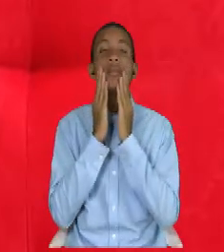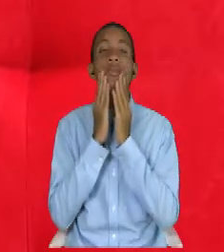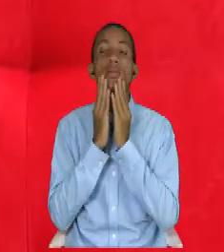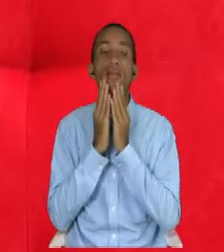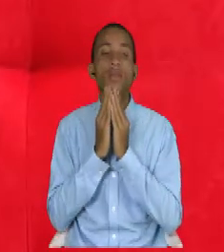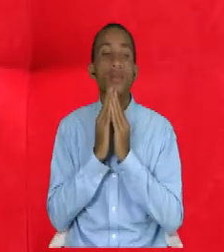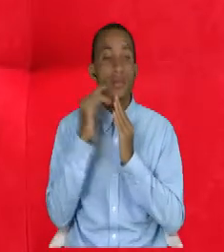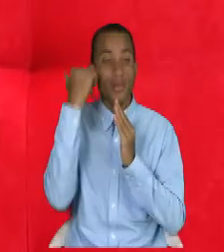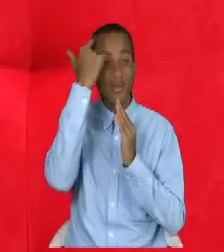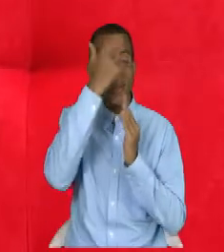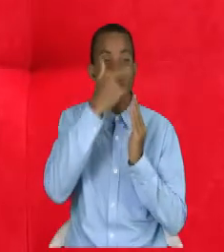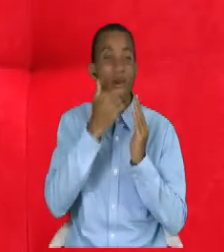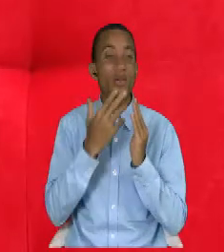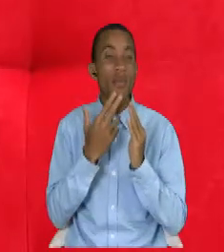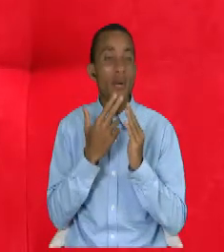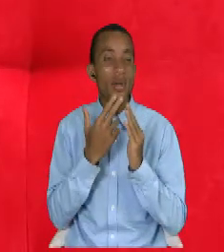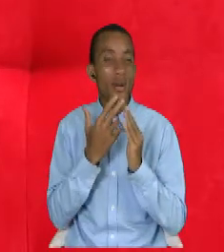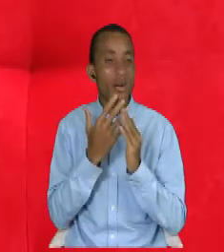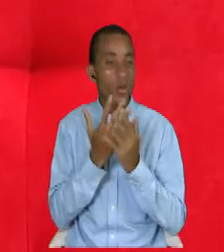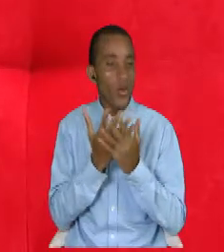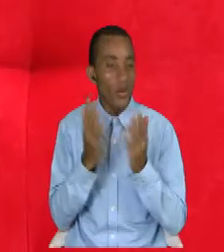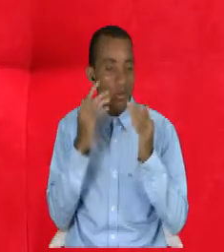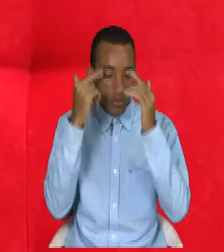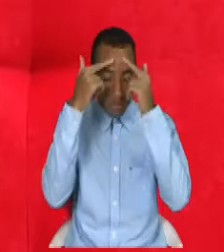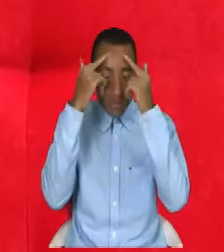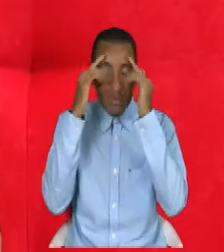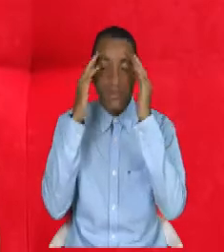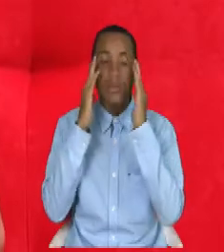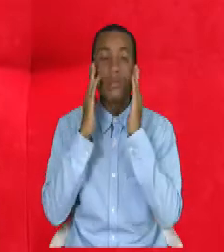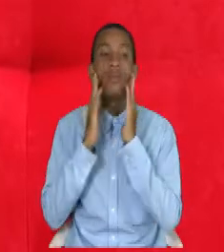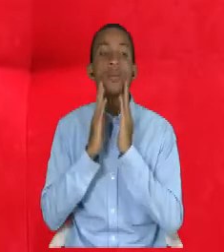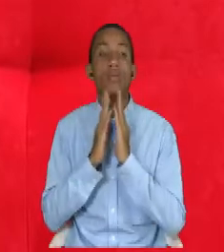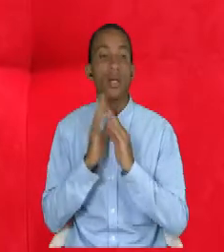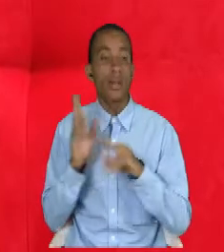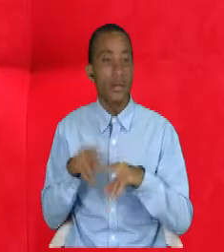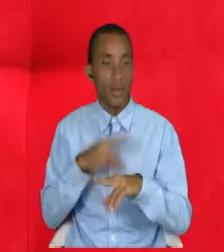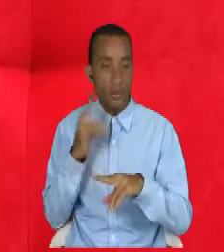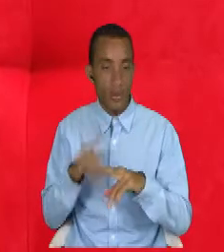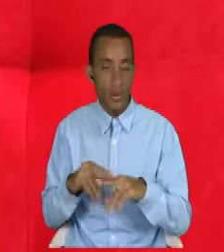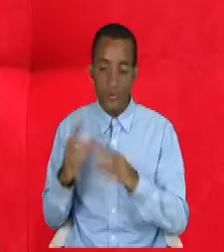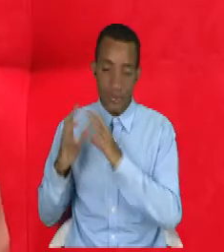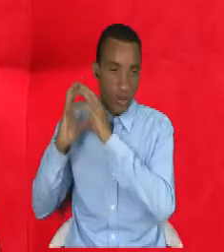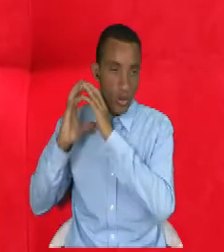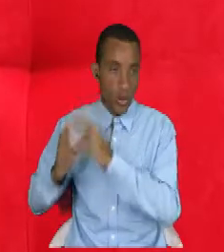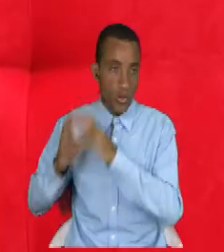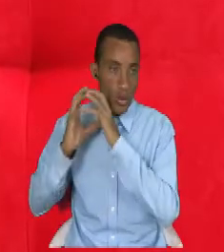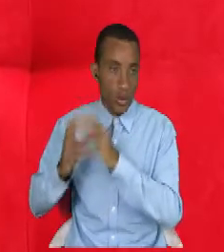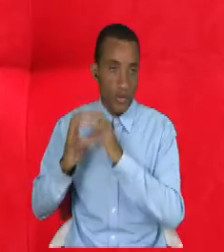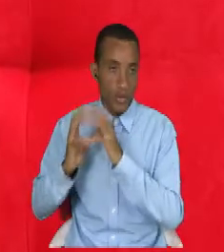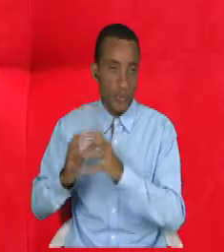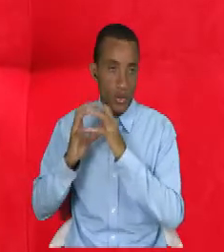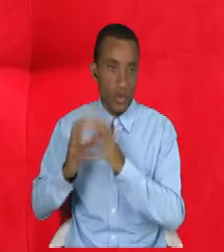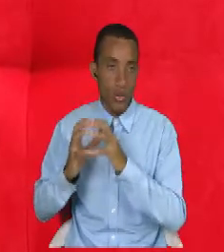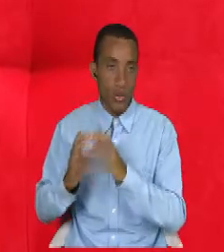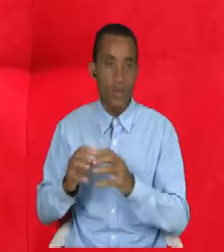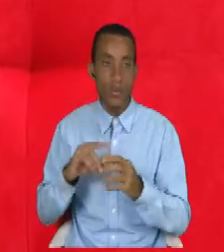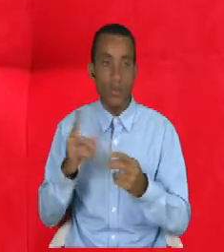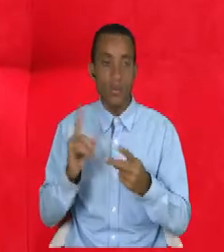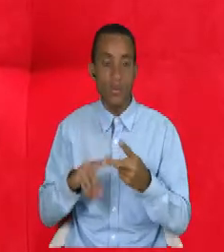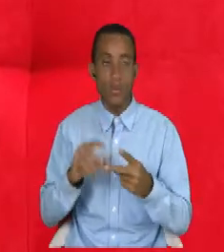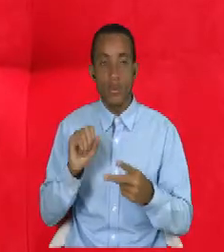compuesta por productos naturales como es el coco que nos ayuda a bajar el volumen el argán